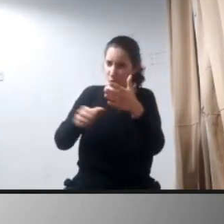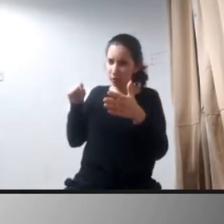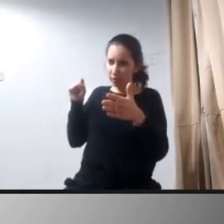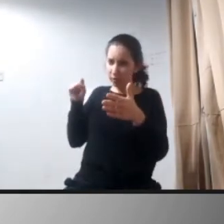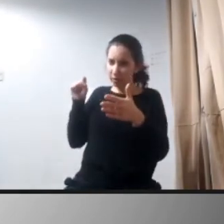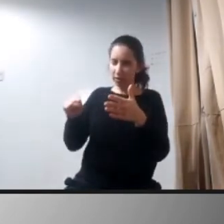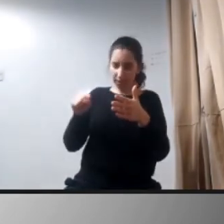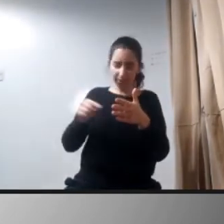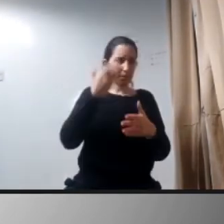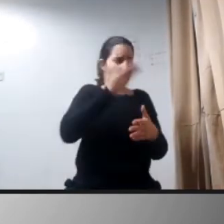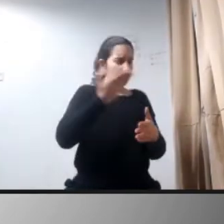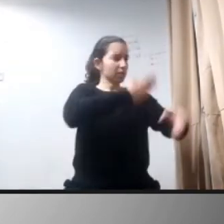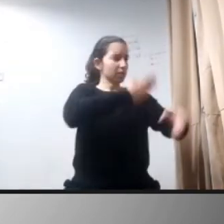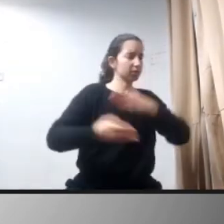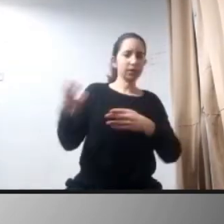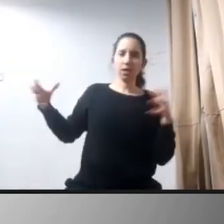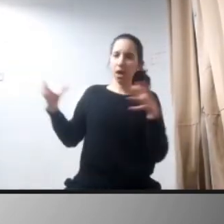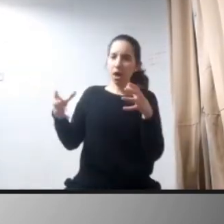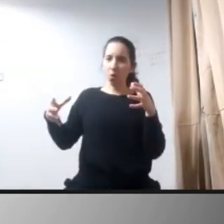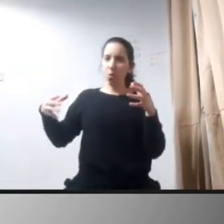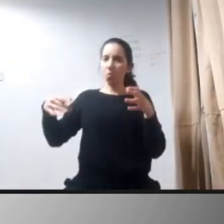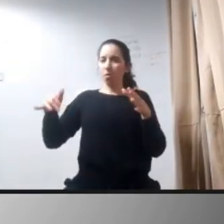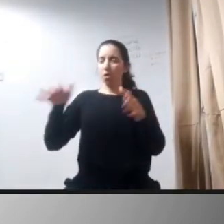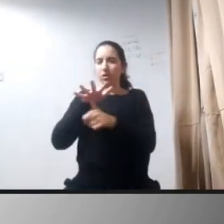han coincidido,